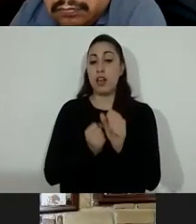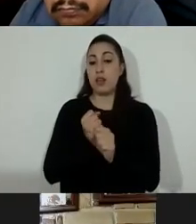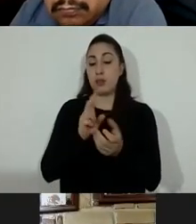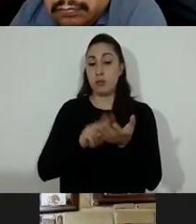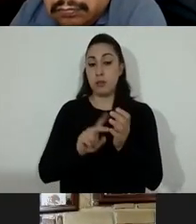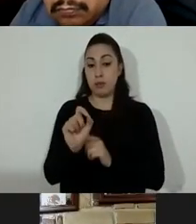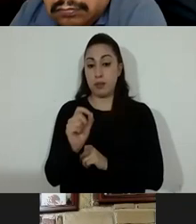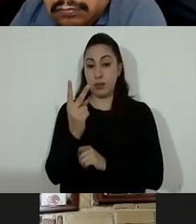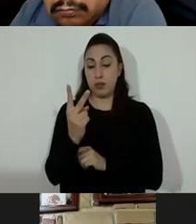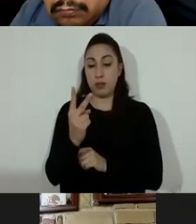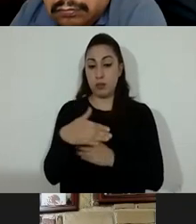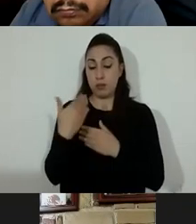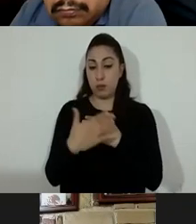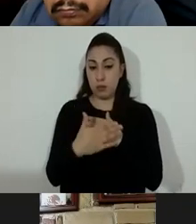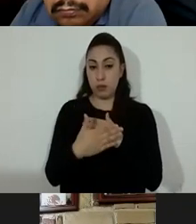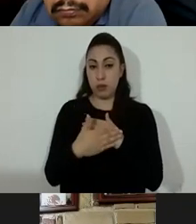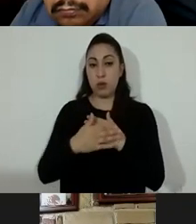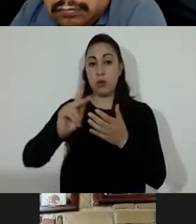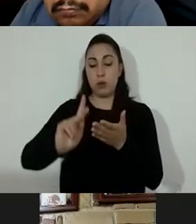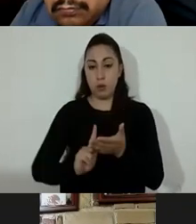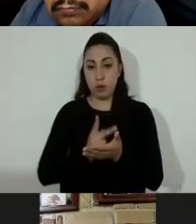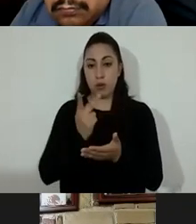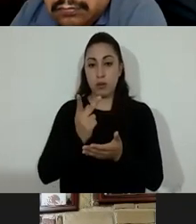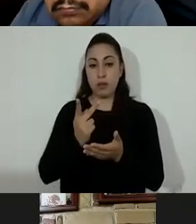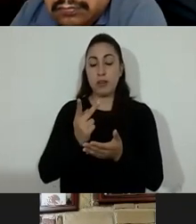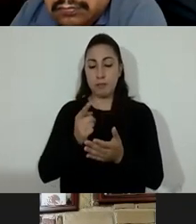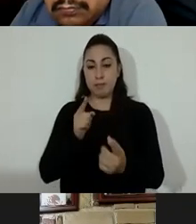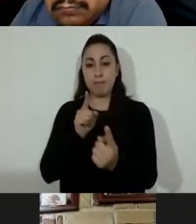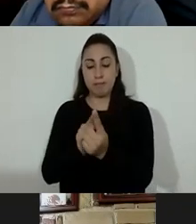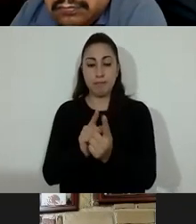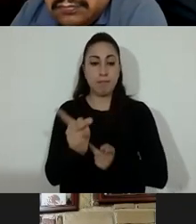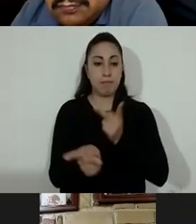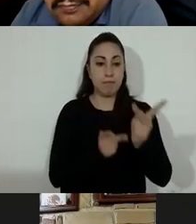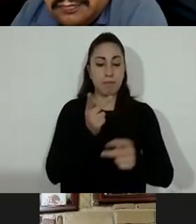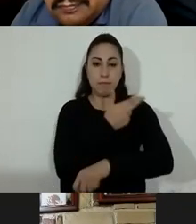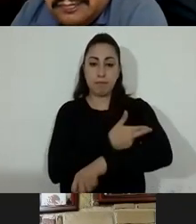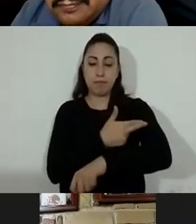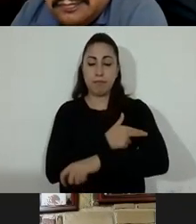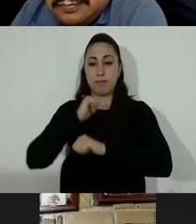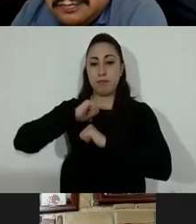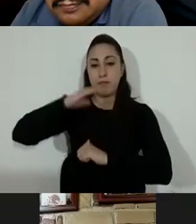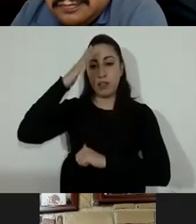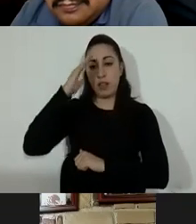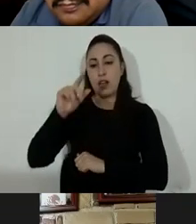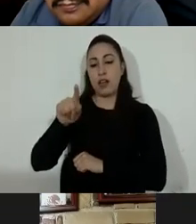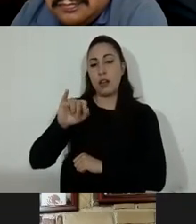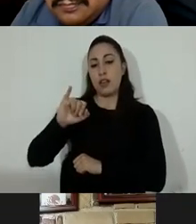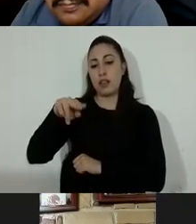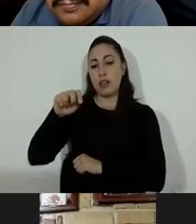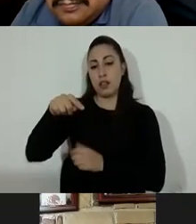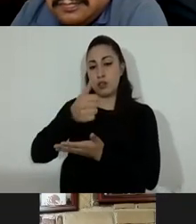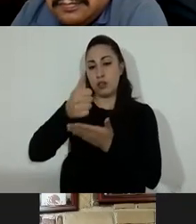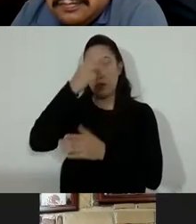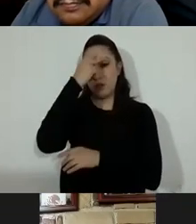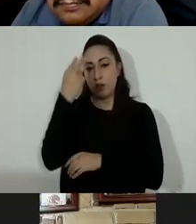2022, nuevamente tendremos la consulta organizada por el Instituto Electoral de la Ciudad de México para elegir los proyectos